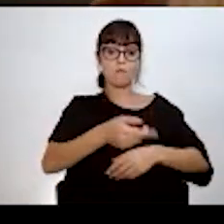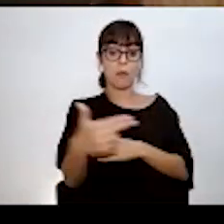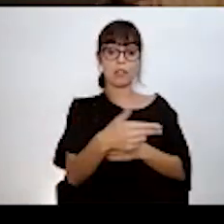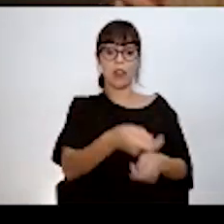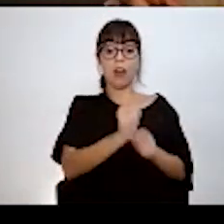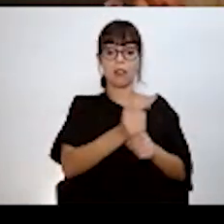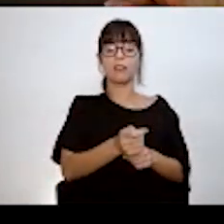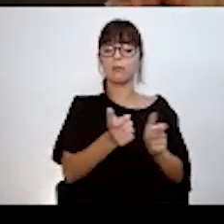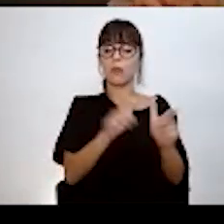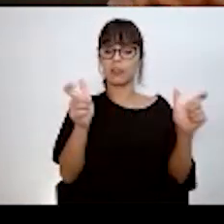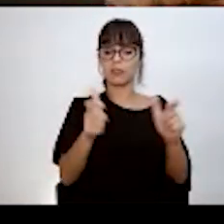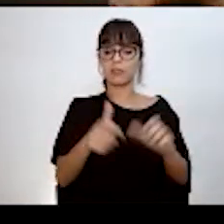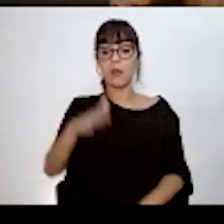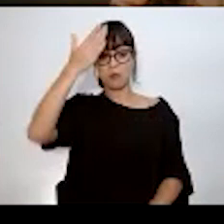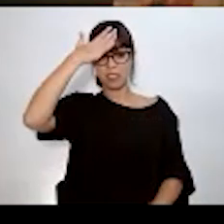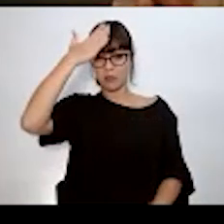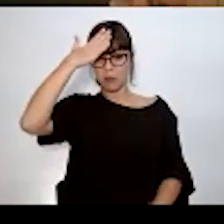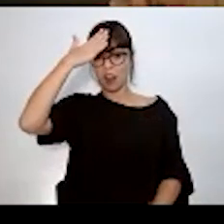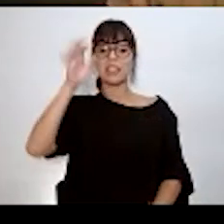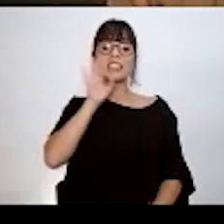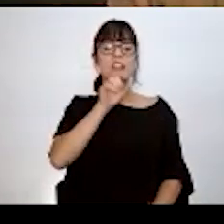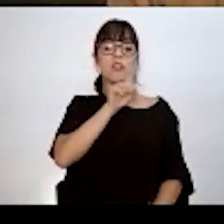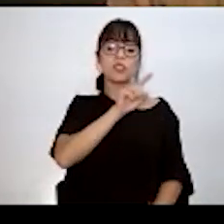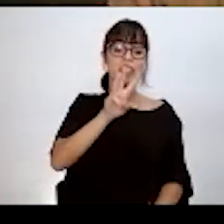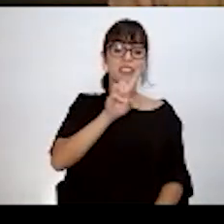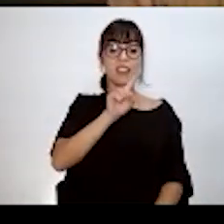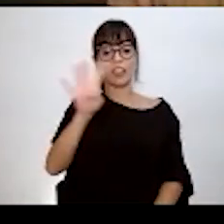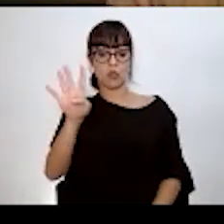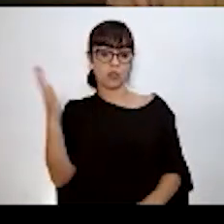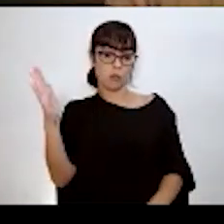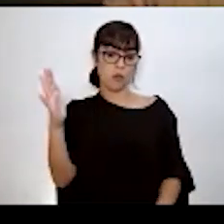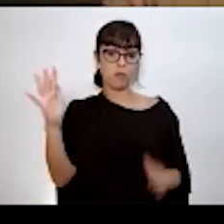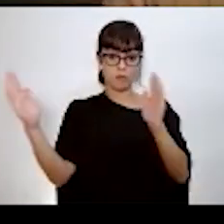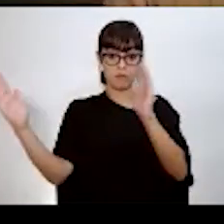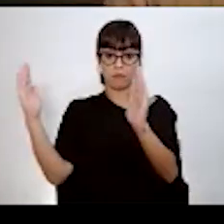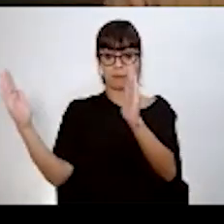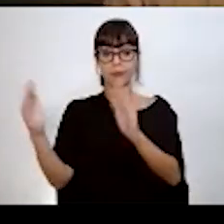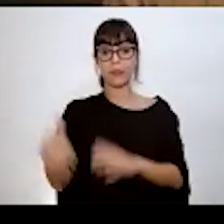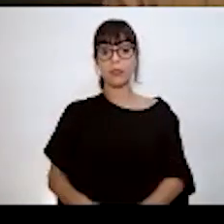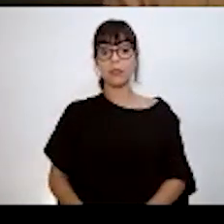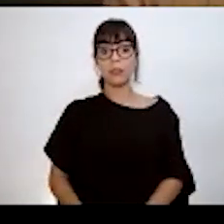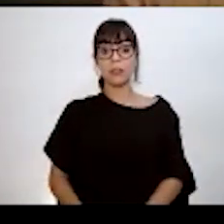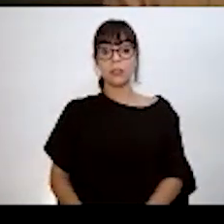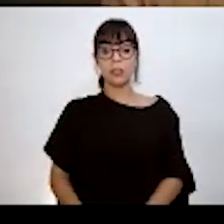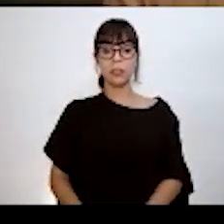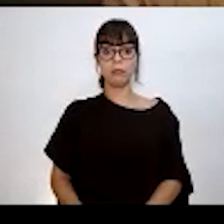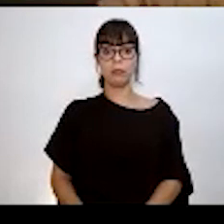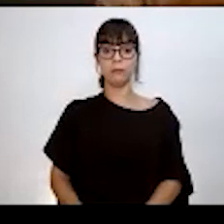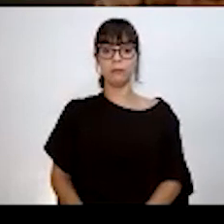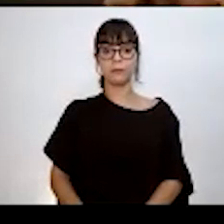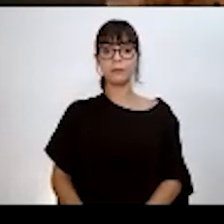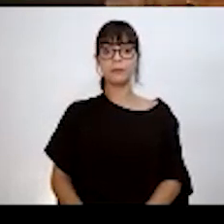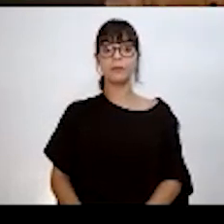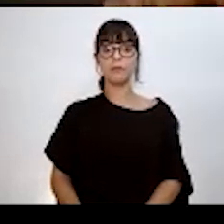del final de ese momento, a partir del siglo XIII-XIV aproximadamente. Es decir, nos encontramos con un momento de auge demográfico